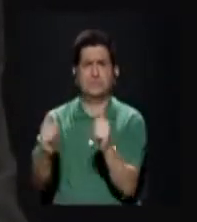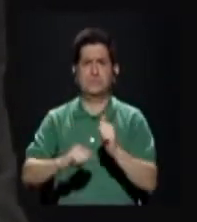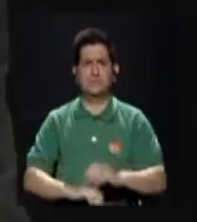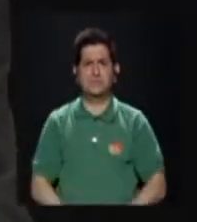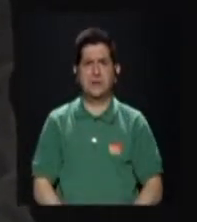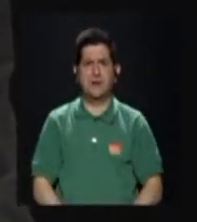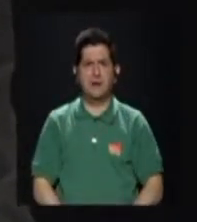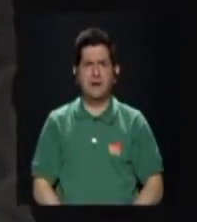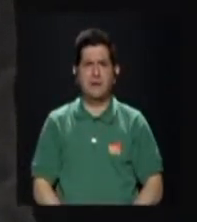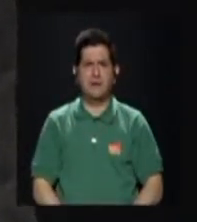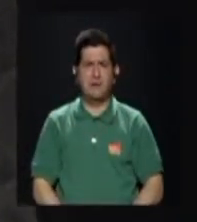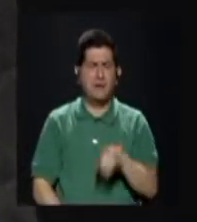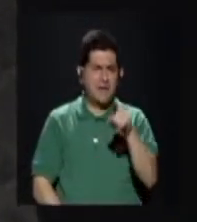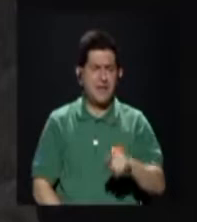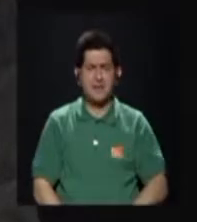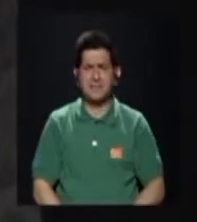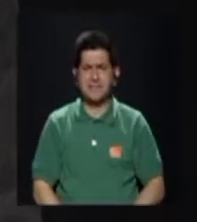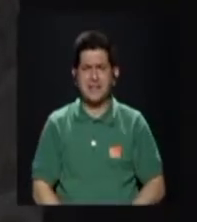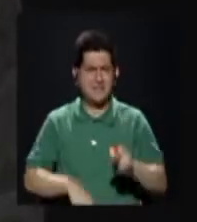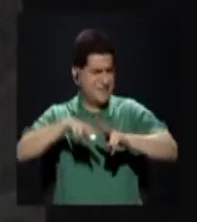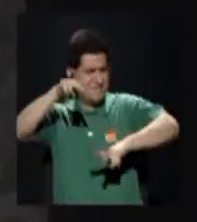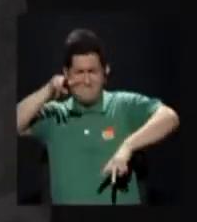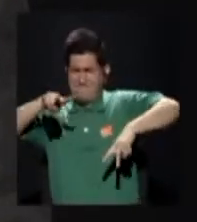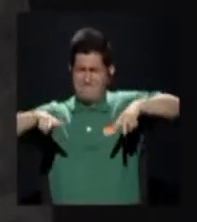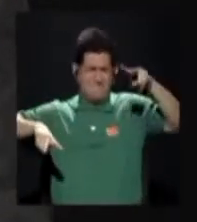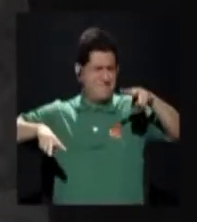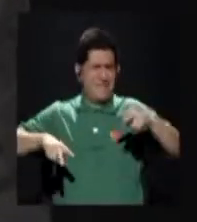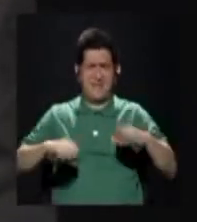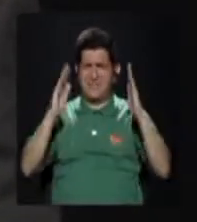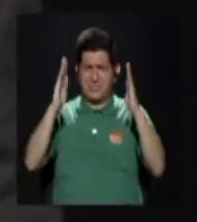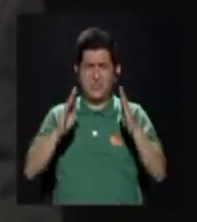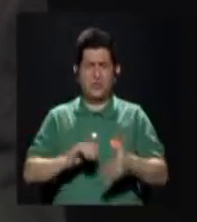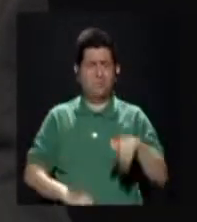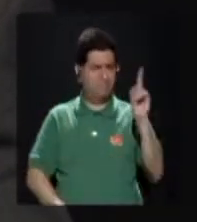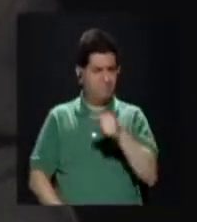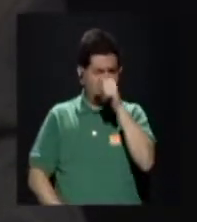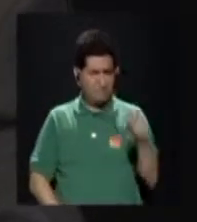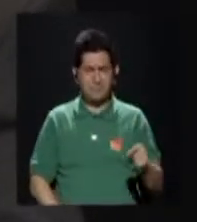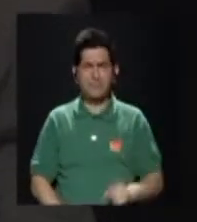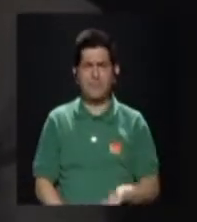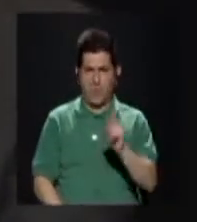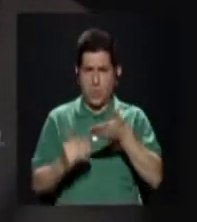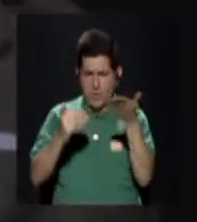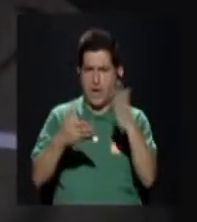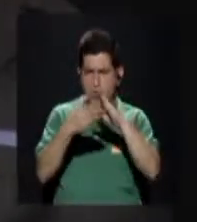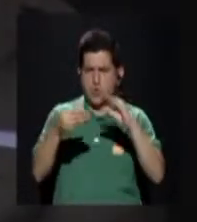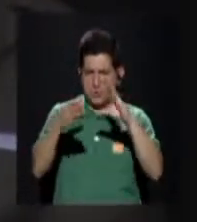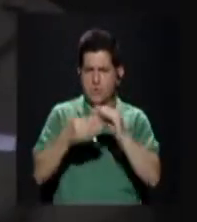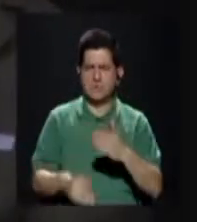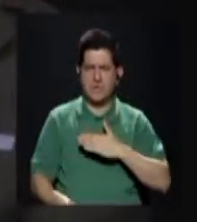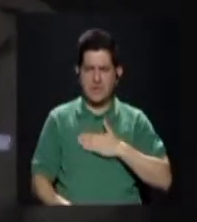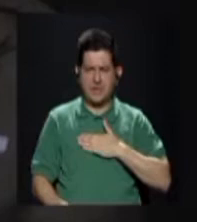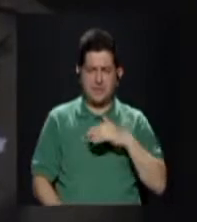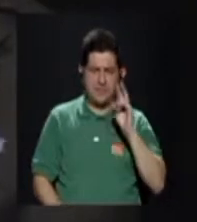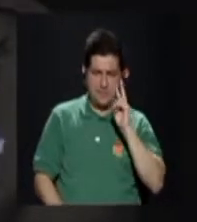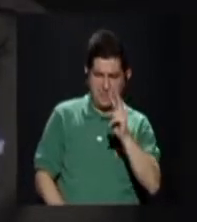que se eliminen esas distorsiones tan terribles. Por ejemplo, voy a contar una cosa que recientemente